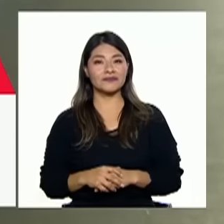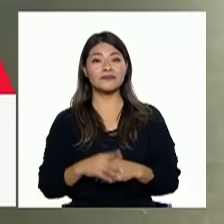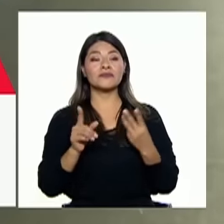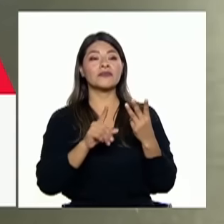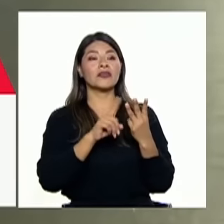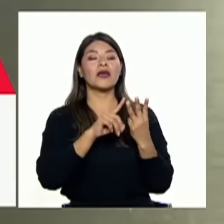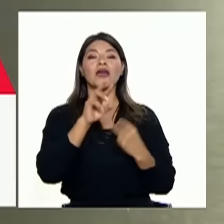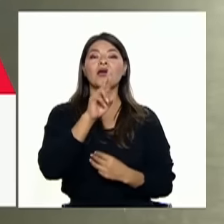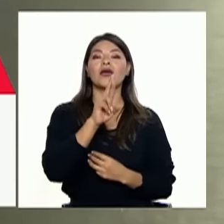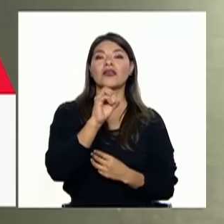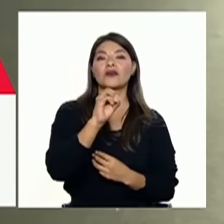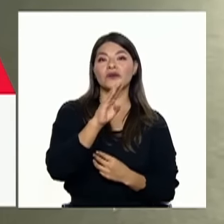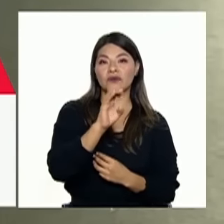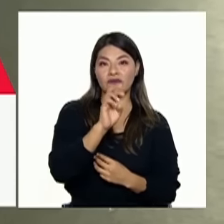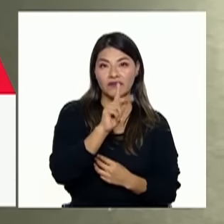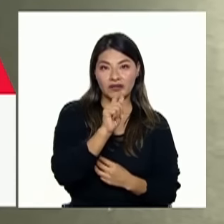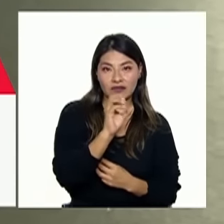Roberto Nesta Abrero.